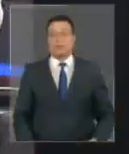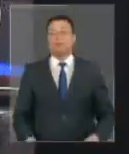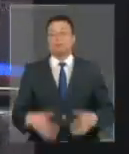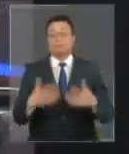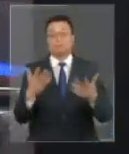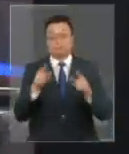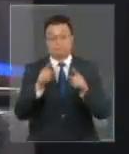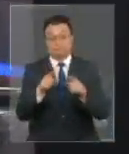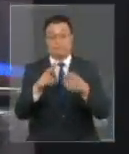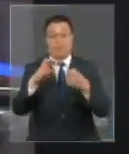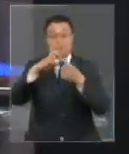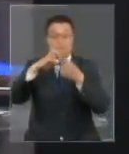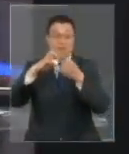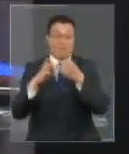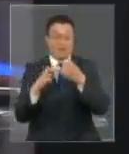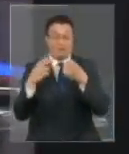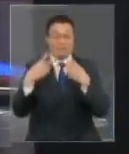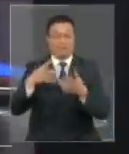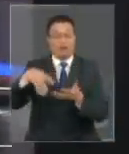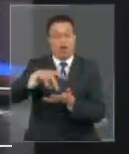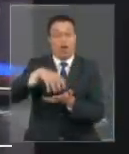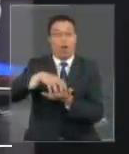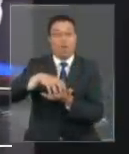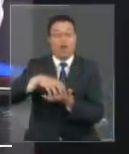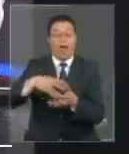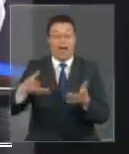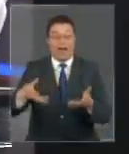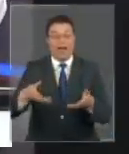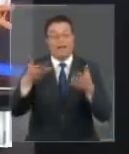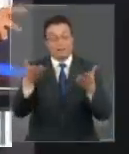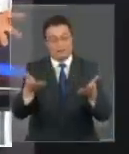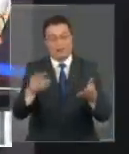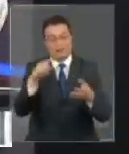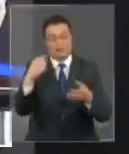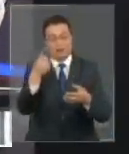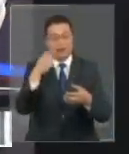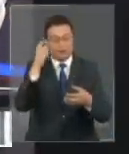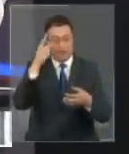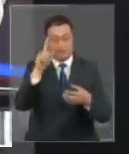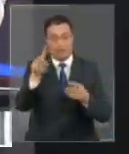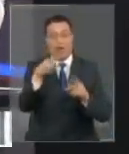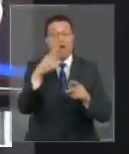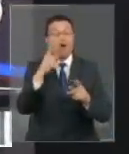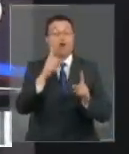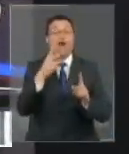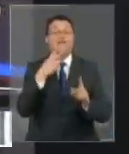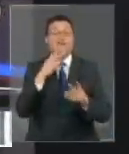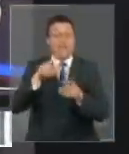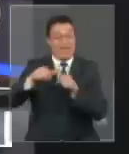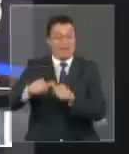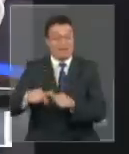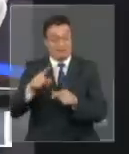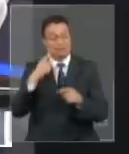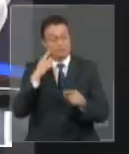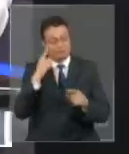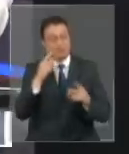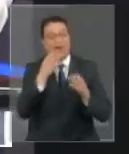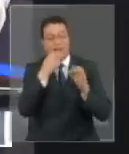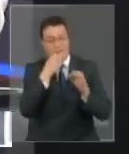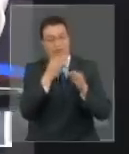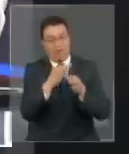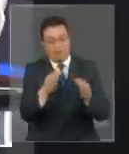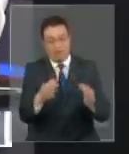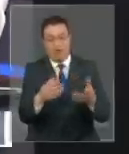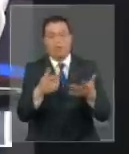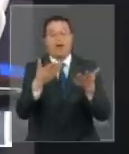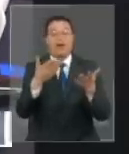Bien, ahí estaba el perfil de la comuna, ya nos ha quedado claro, sobre todo aquellos que nos están viendo y no viven en ella. Y vamos a partir este debate por